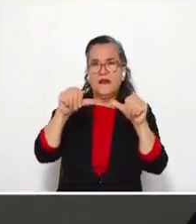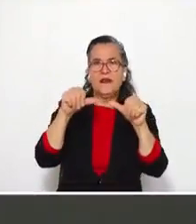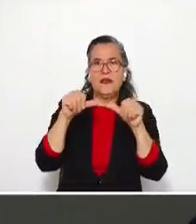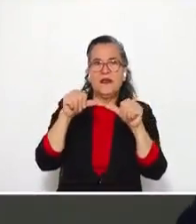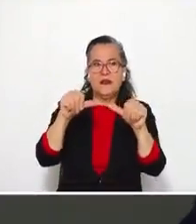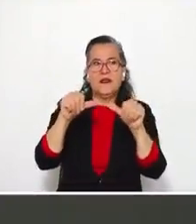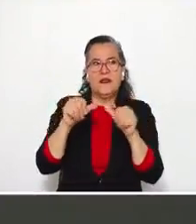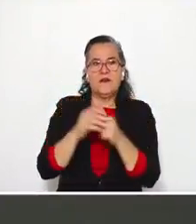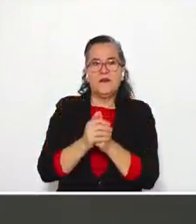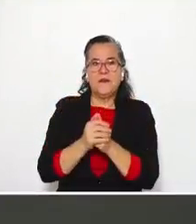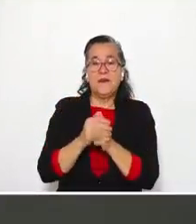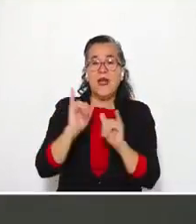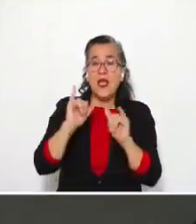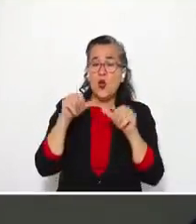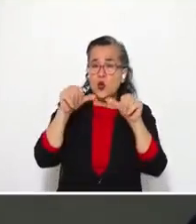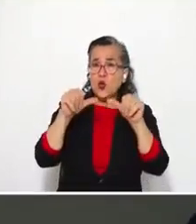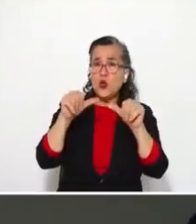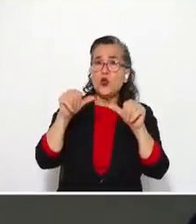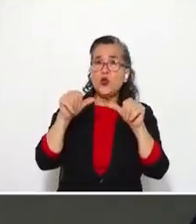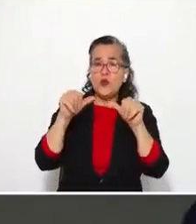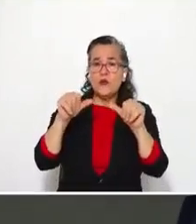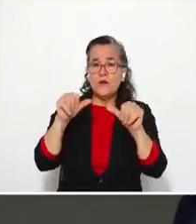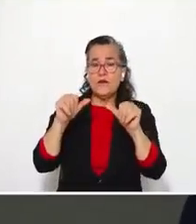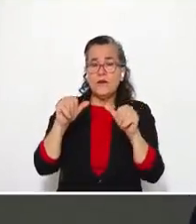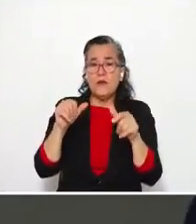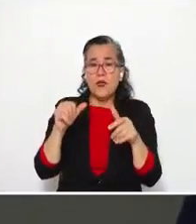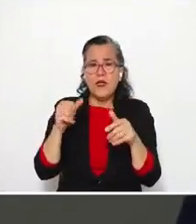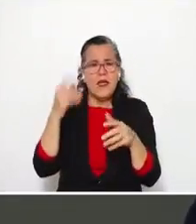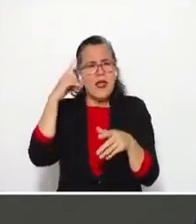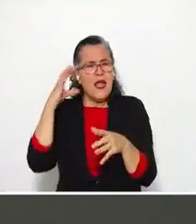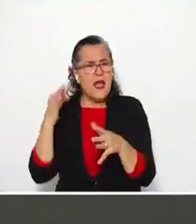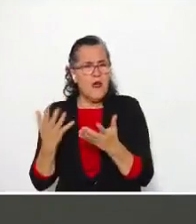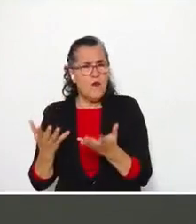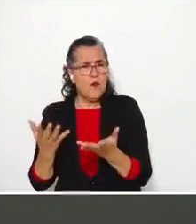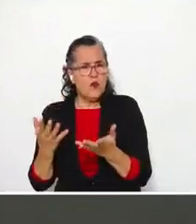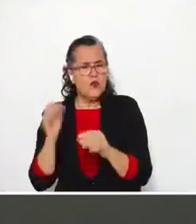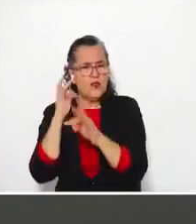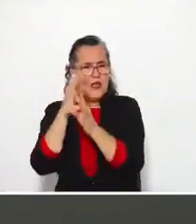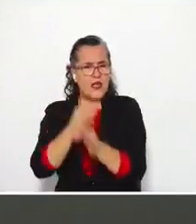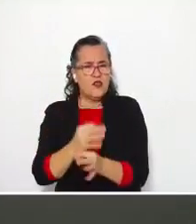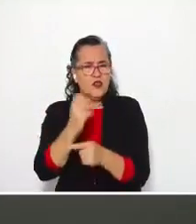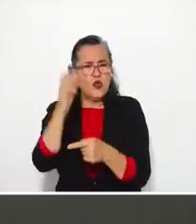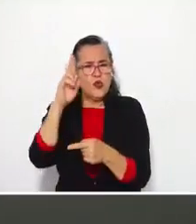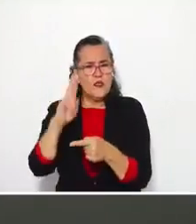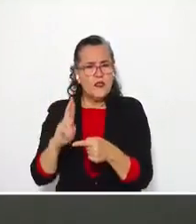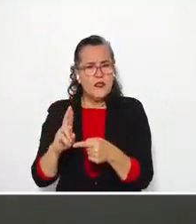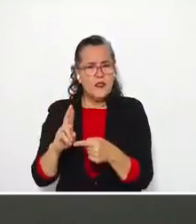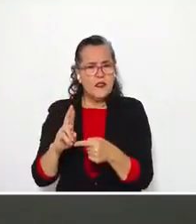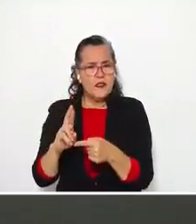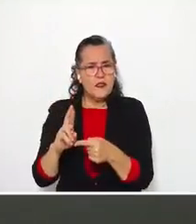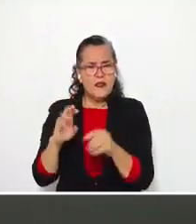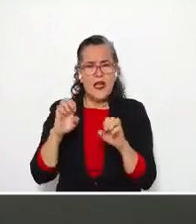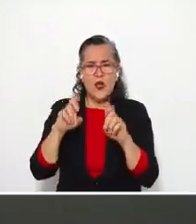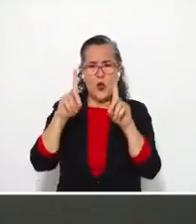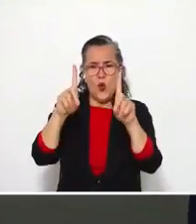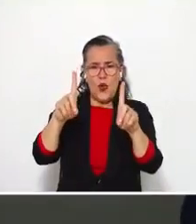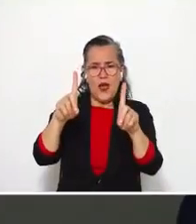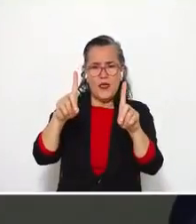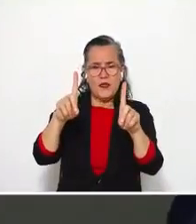otro bando, ¿verdad?, como siempre. Y nosotros creímos que la tradición de Costa Rica, de la